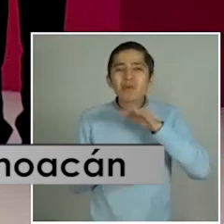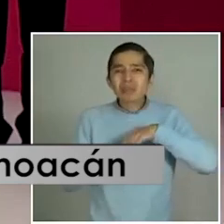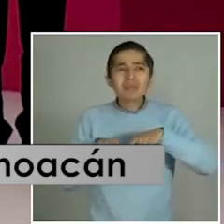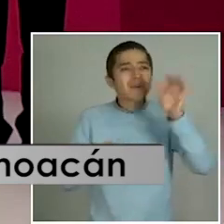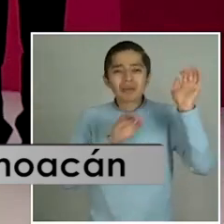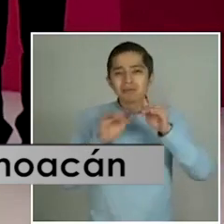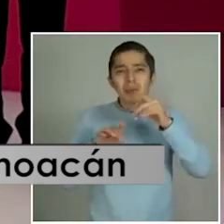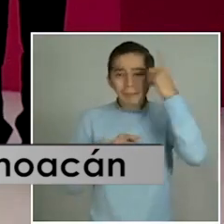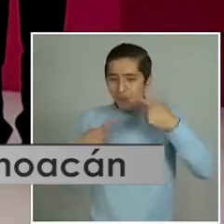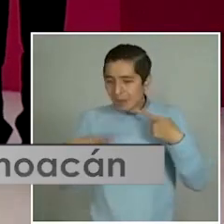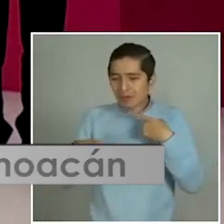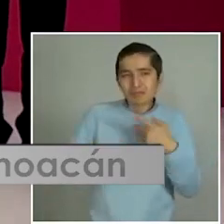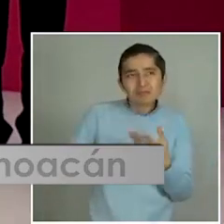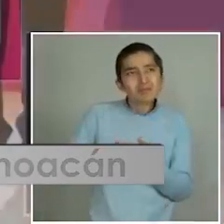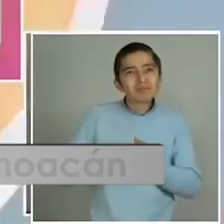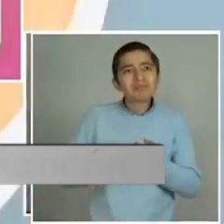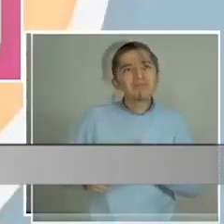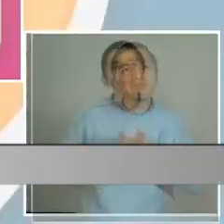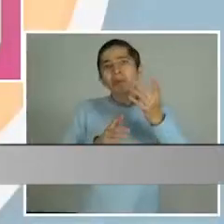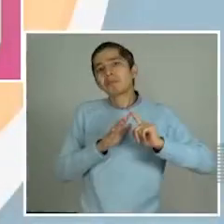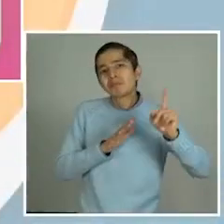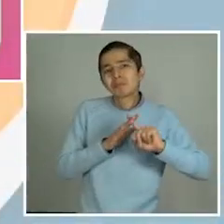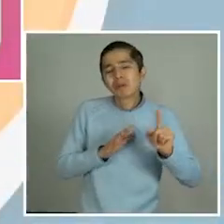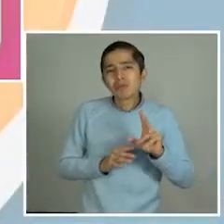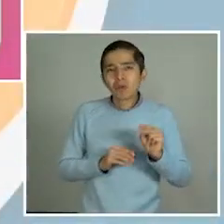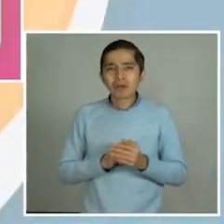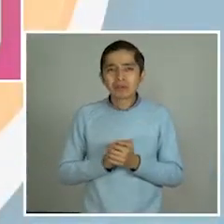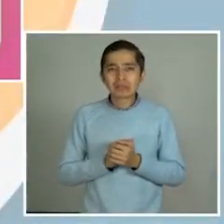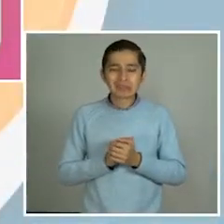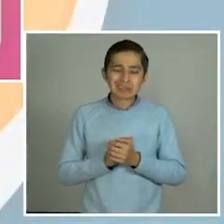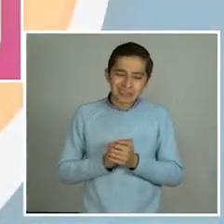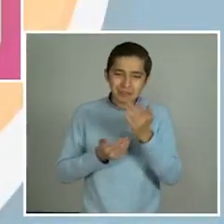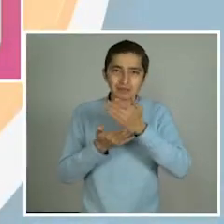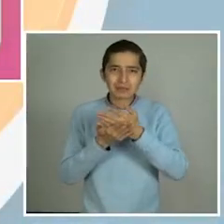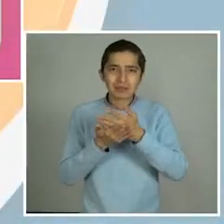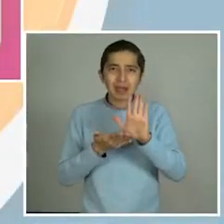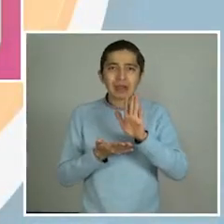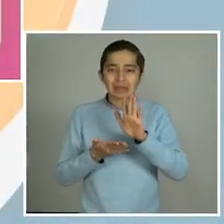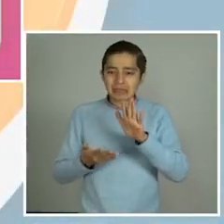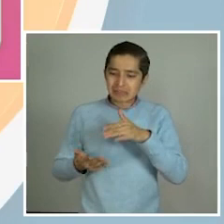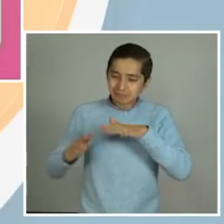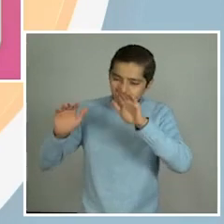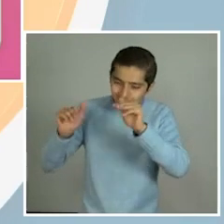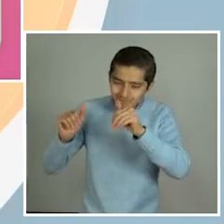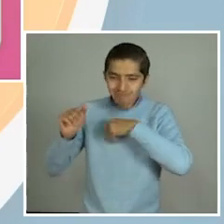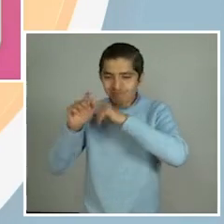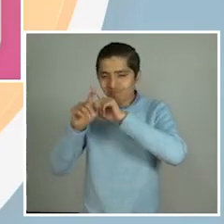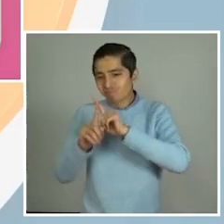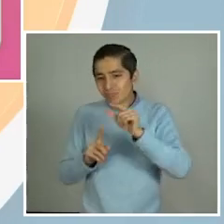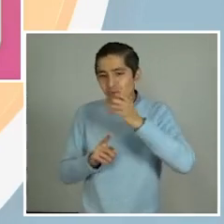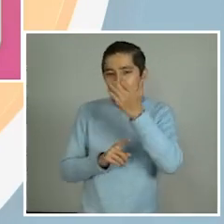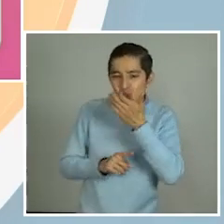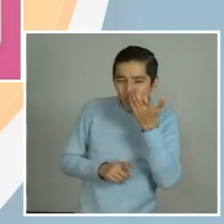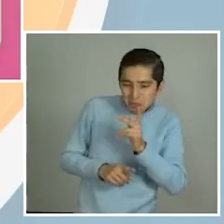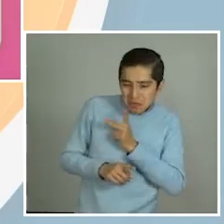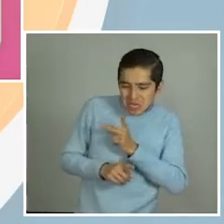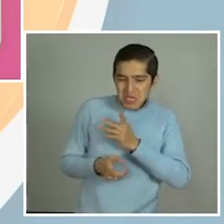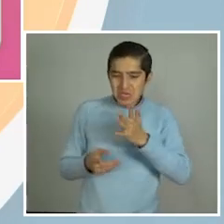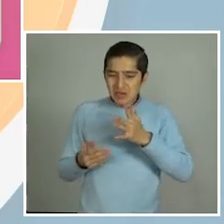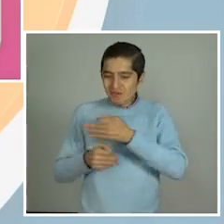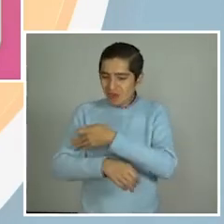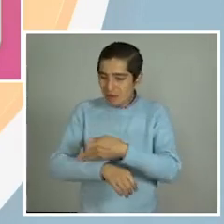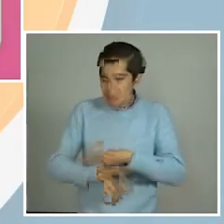no se vaya. Pero han sido, además de haber tenido que dejar su tierra, sus costumbres, su familia, son